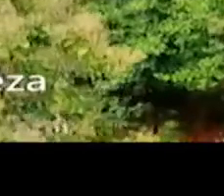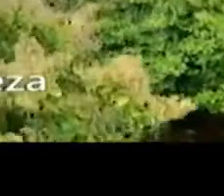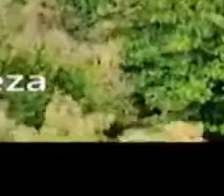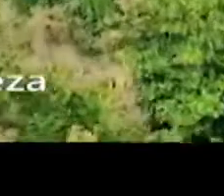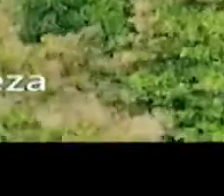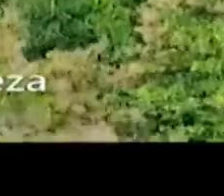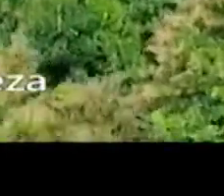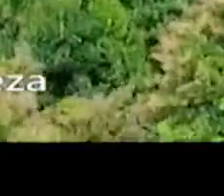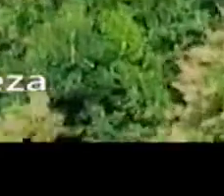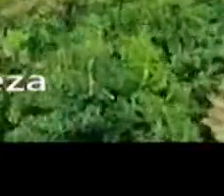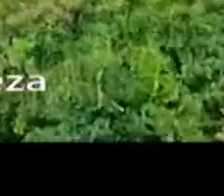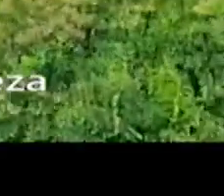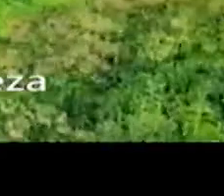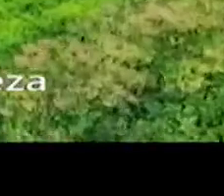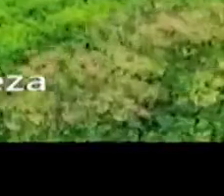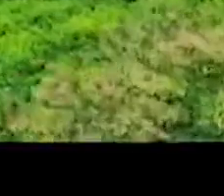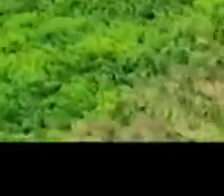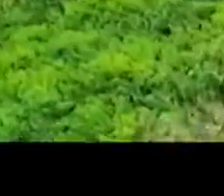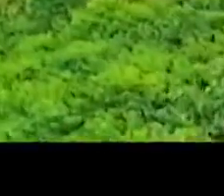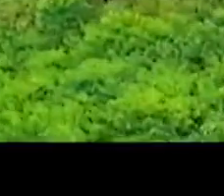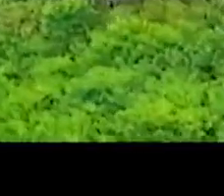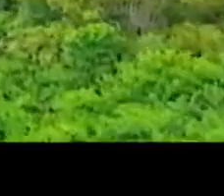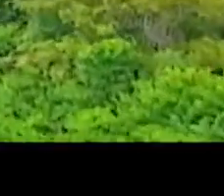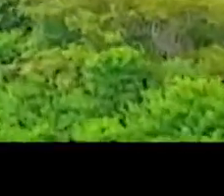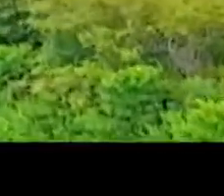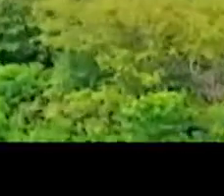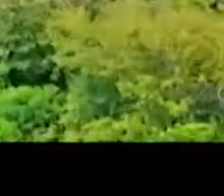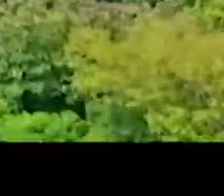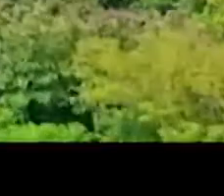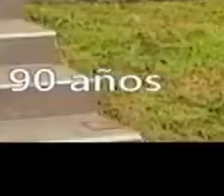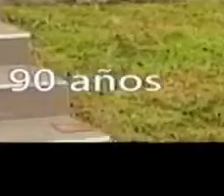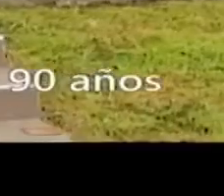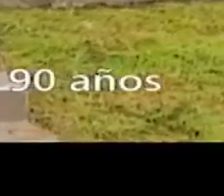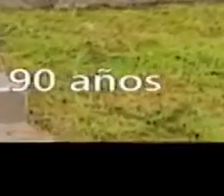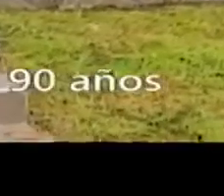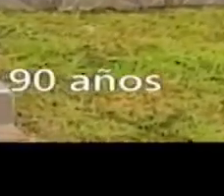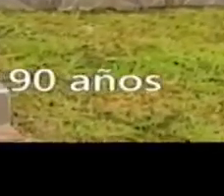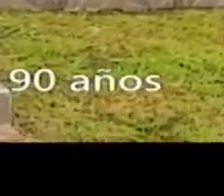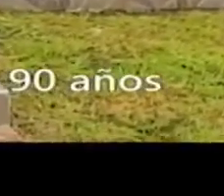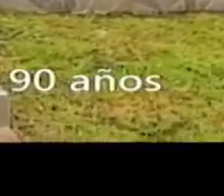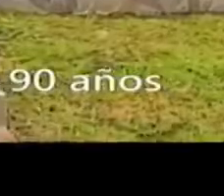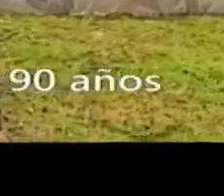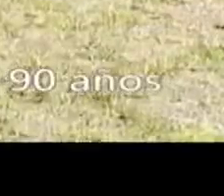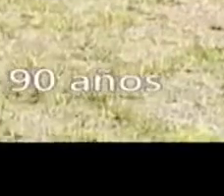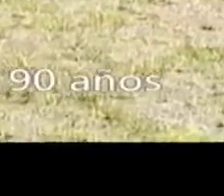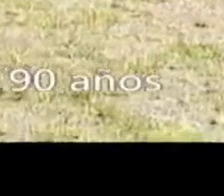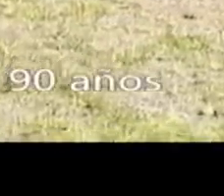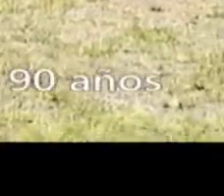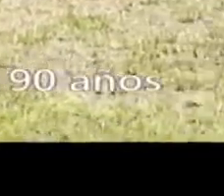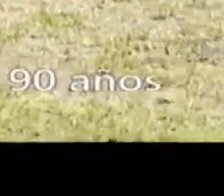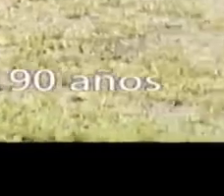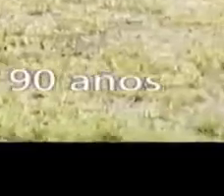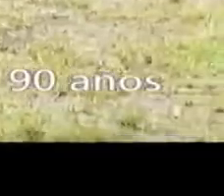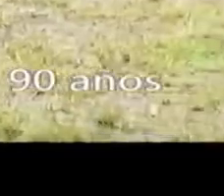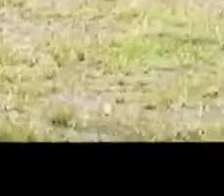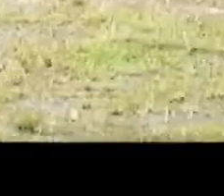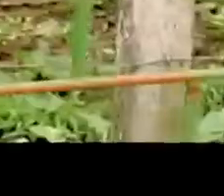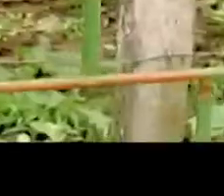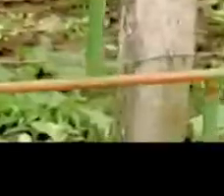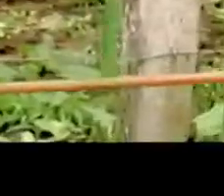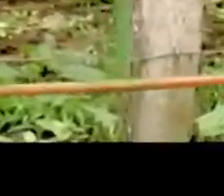Soluciones exitosas basadas en naturaleza son nuestra visión de futuro. En Ojancha, las prácticas agropecuarias hace 90 años